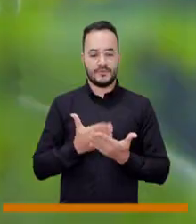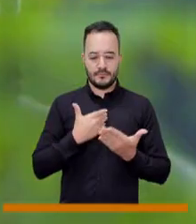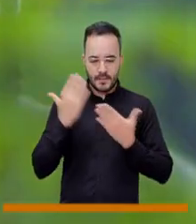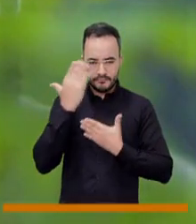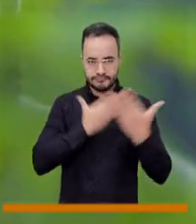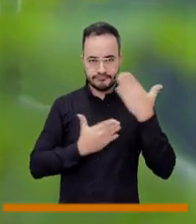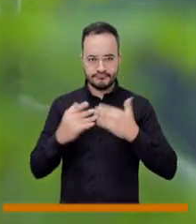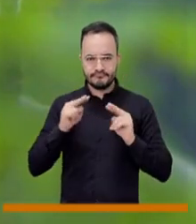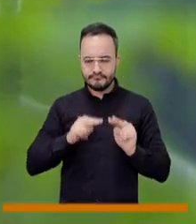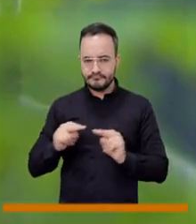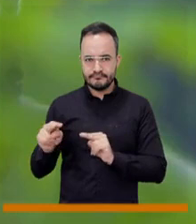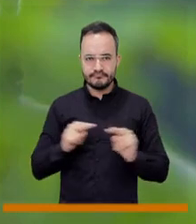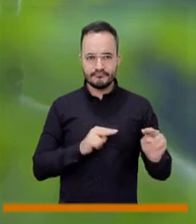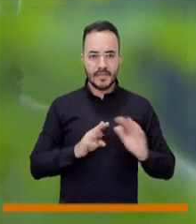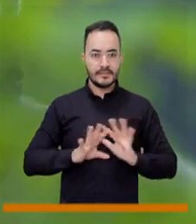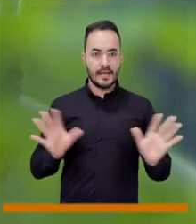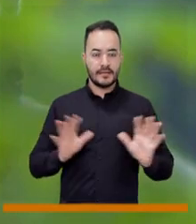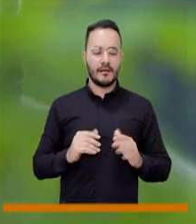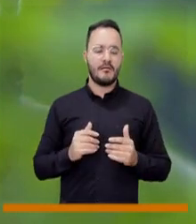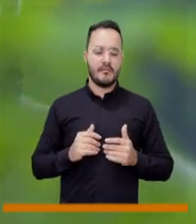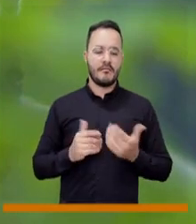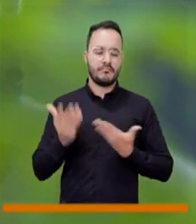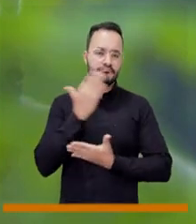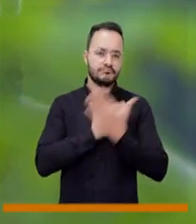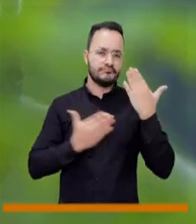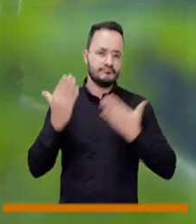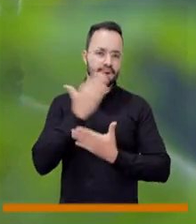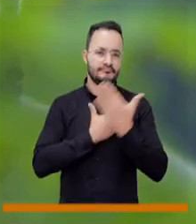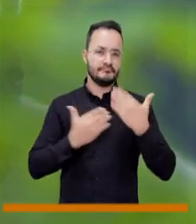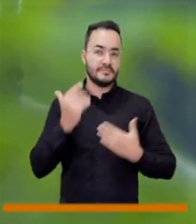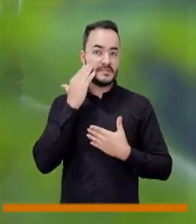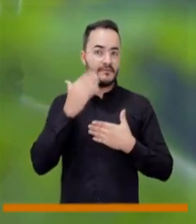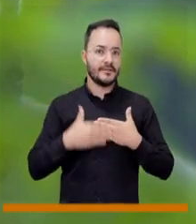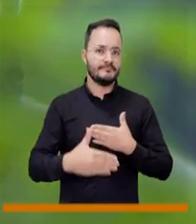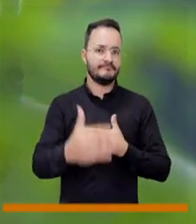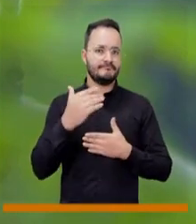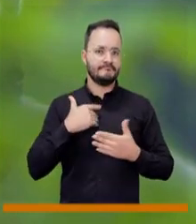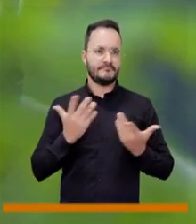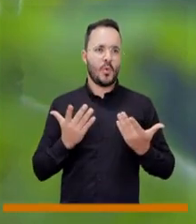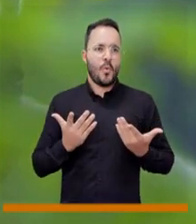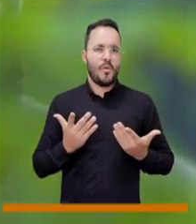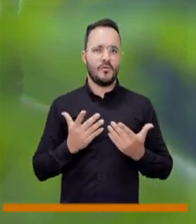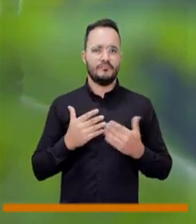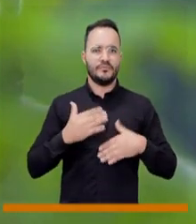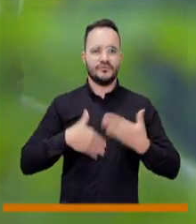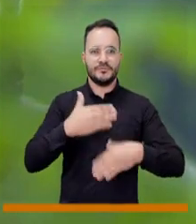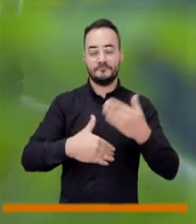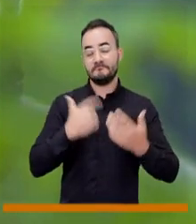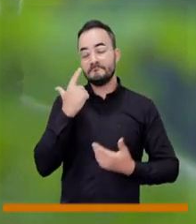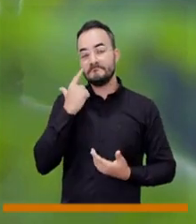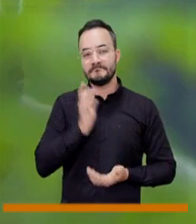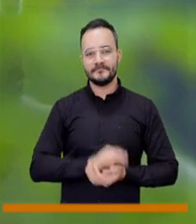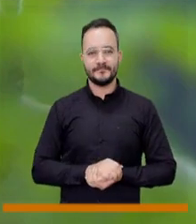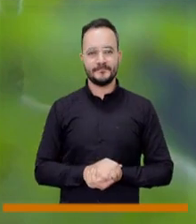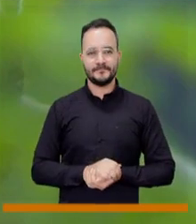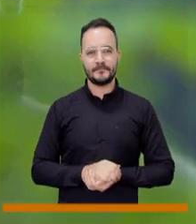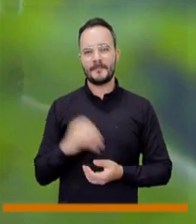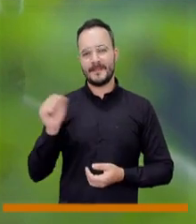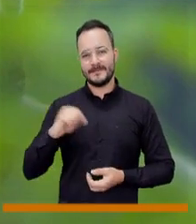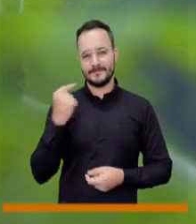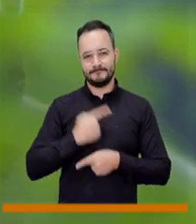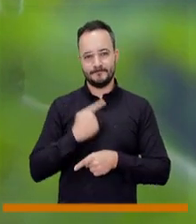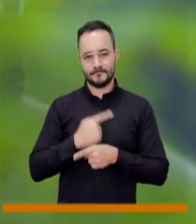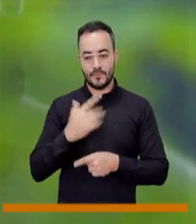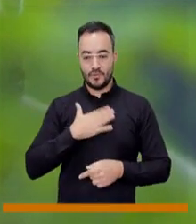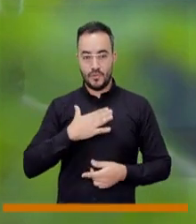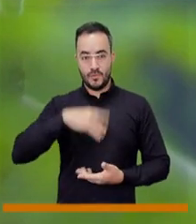y se puedan hacer las revisiones, veremos cuál es finalmente el norte que toma ese presupuesto. Bueno, concejal Carlos. Claro